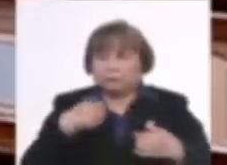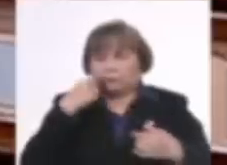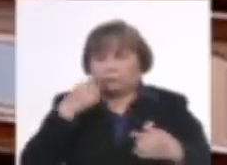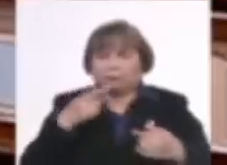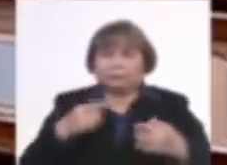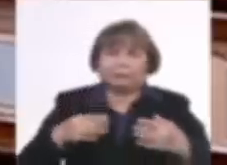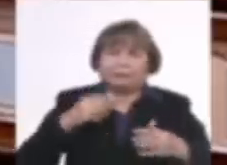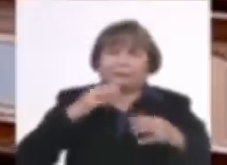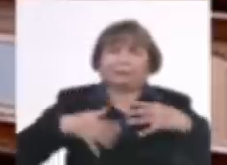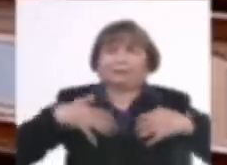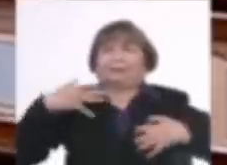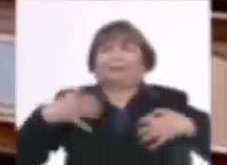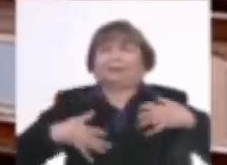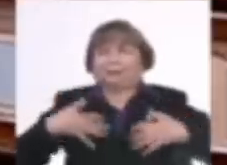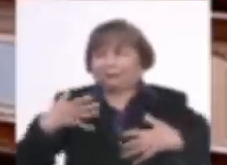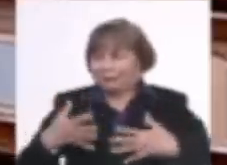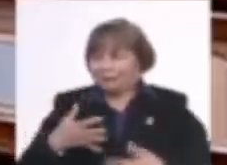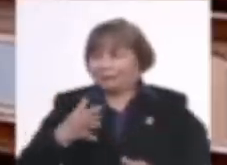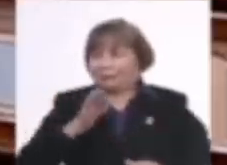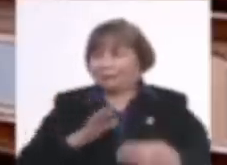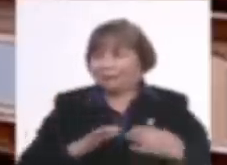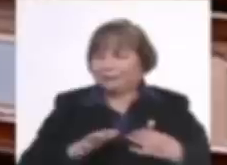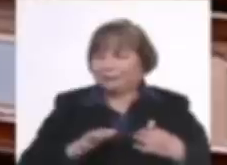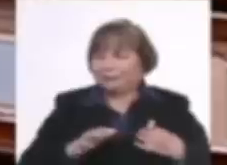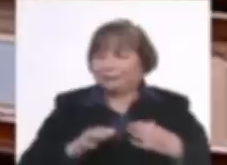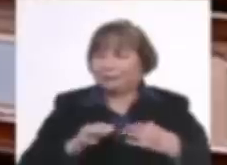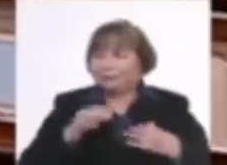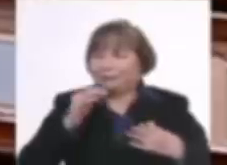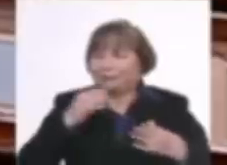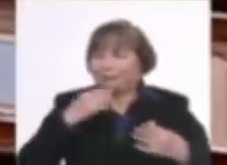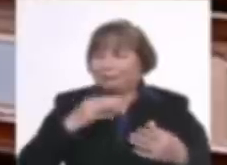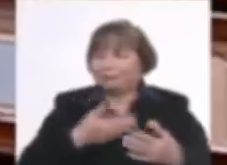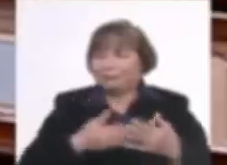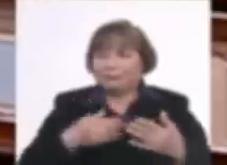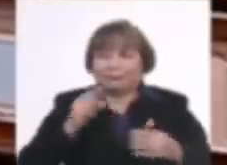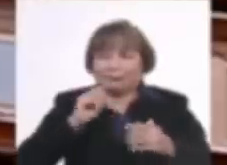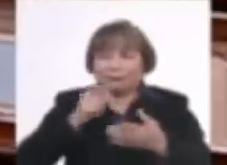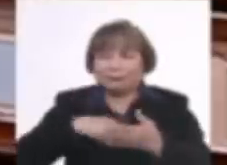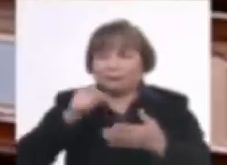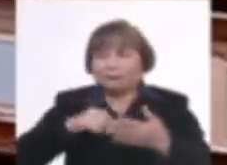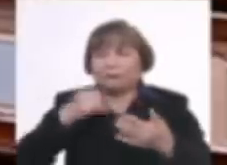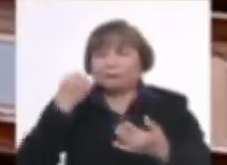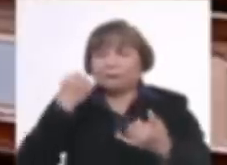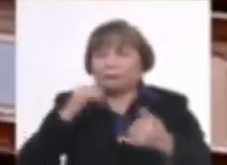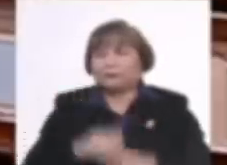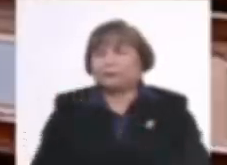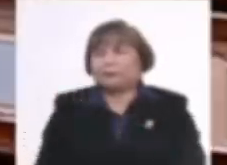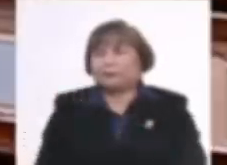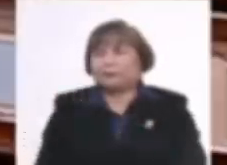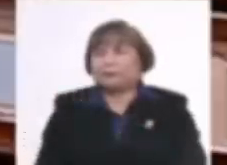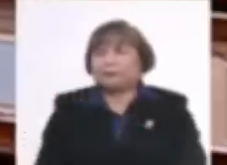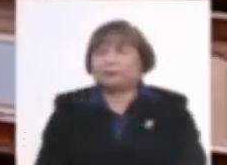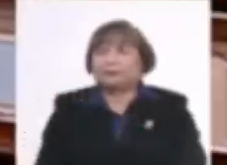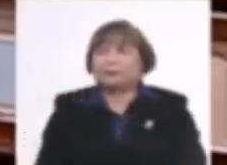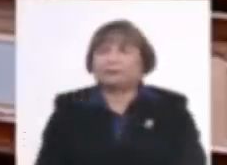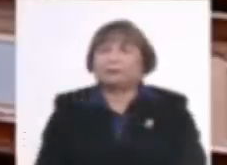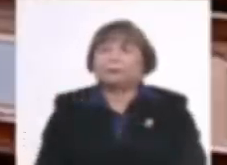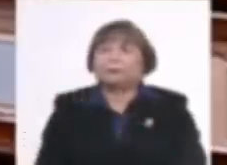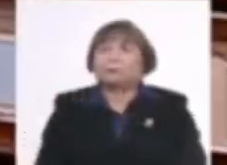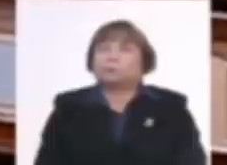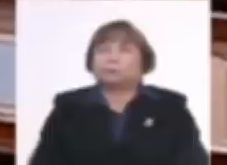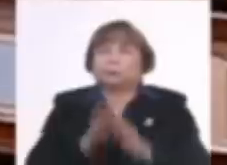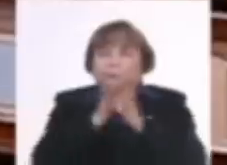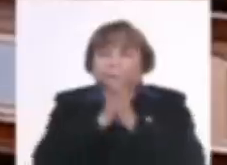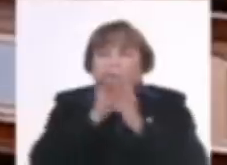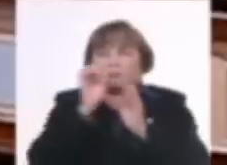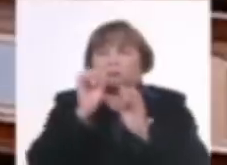que la señorita es un poco exaltada. Entonces, la señorita no firma ningún informe. A ver, congresista, congresista Moyano,